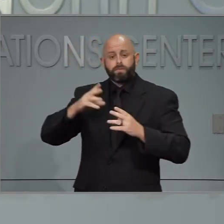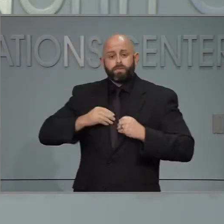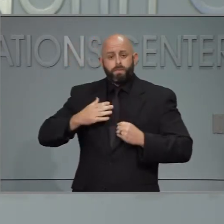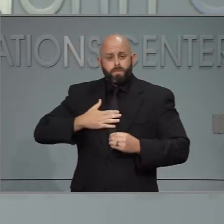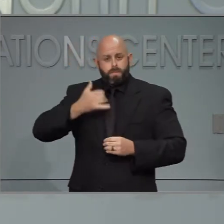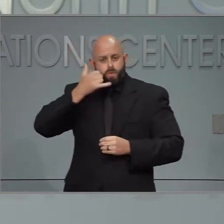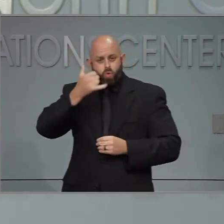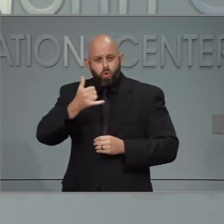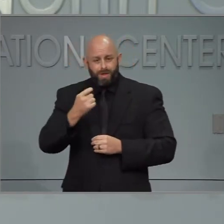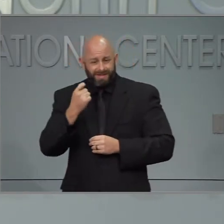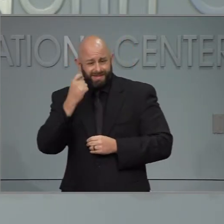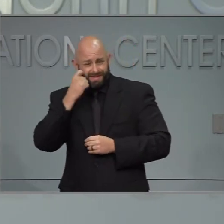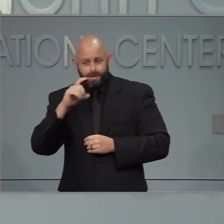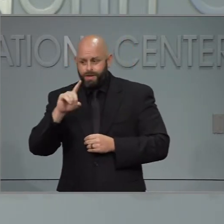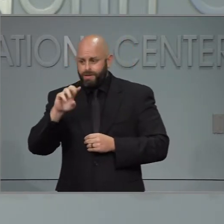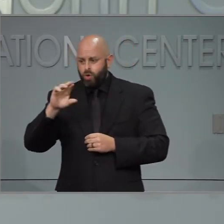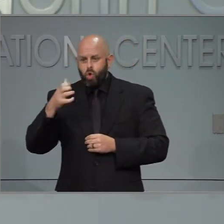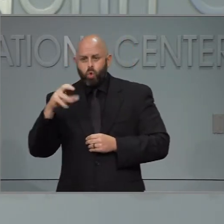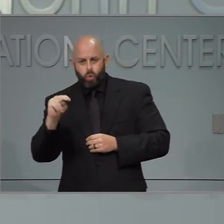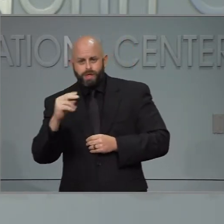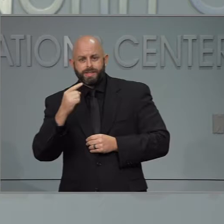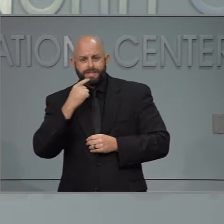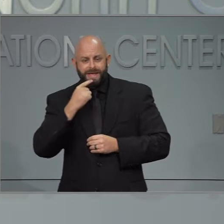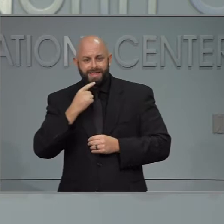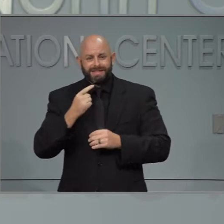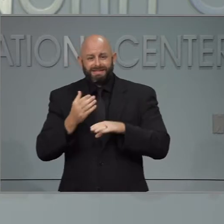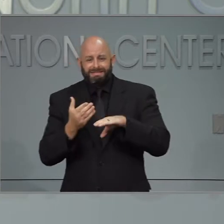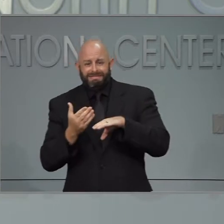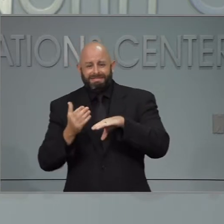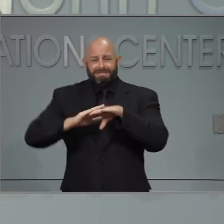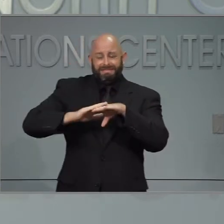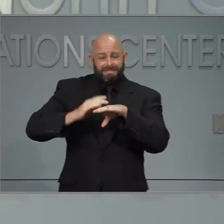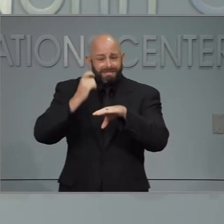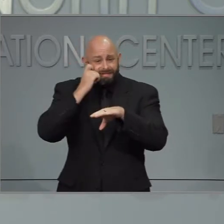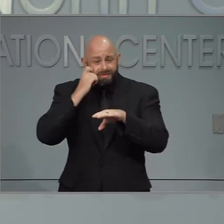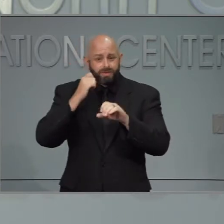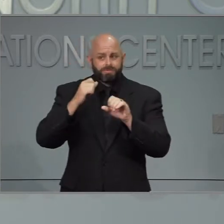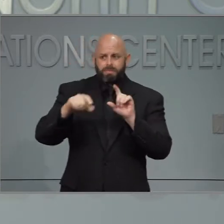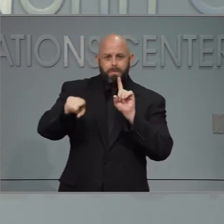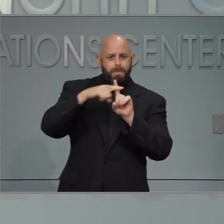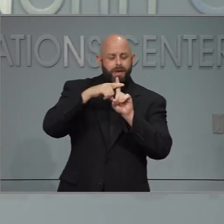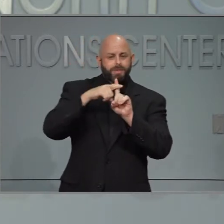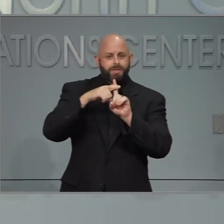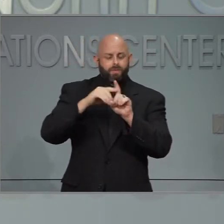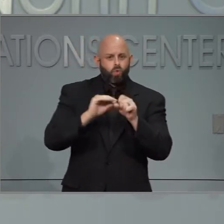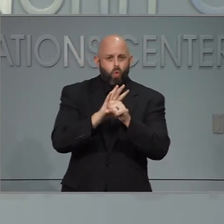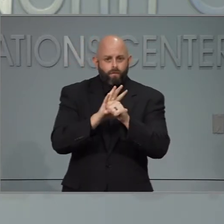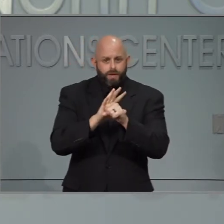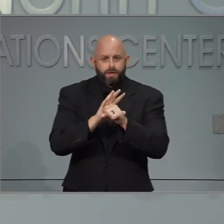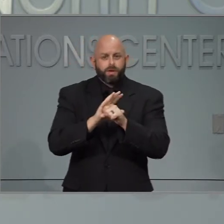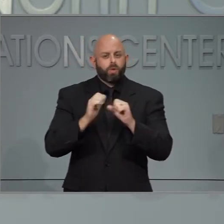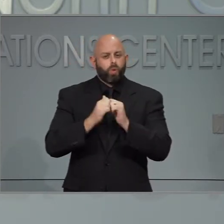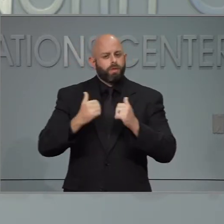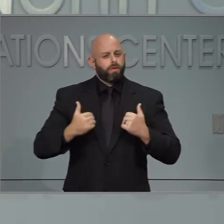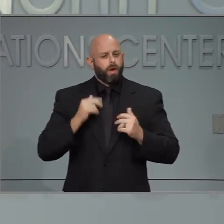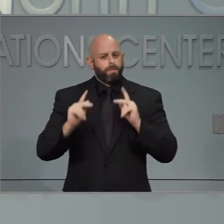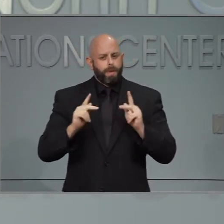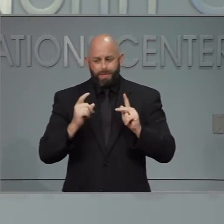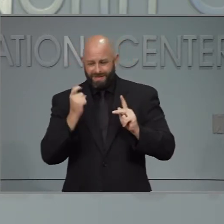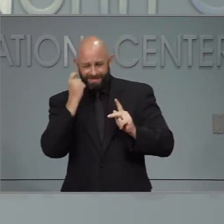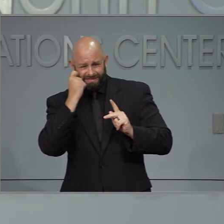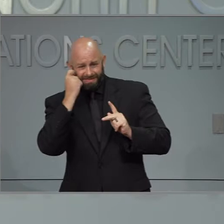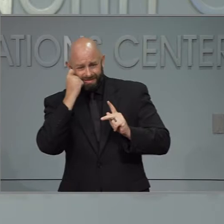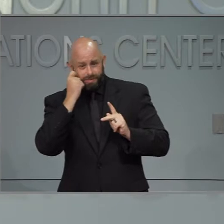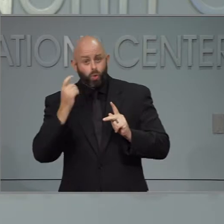la doctora Cohen habló de que había una elevación de los casos a mitad de agosto y esto